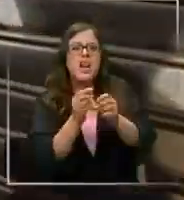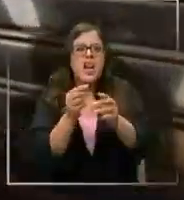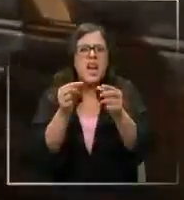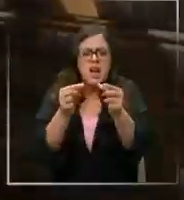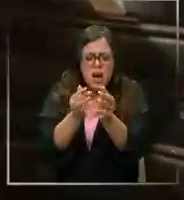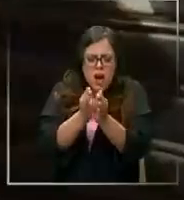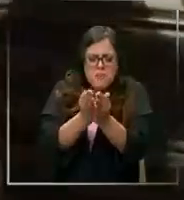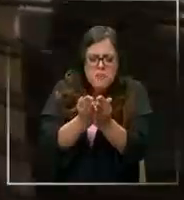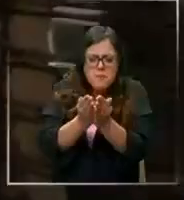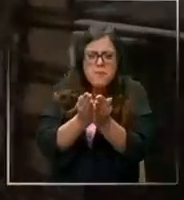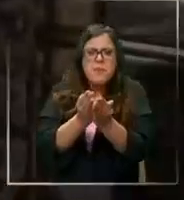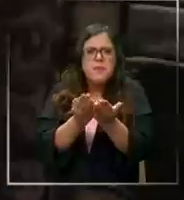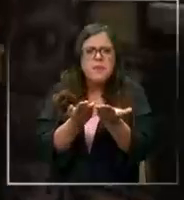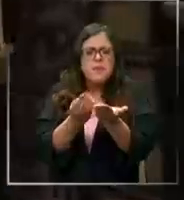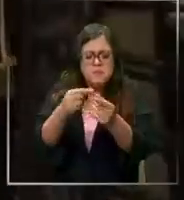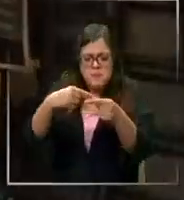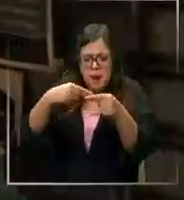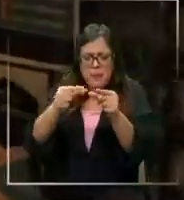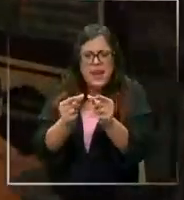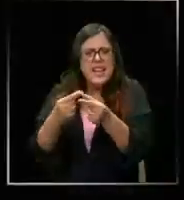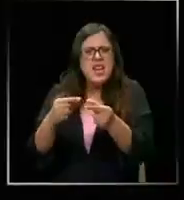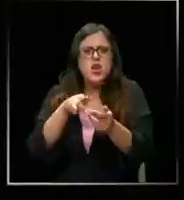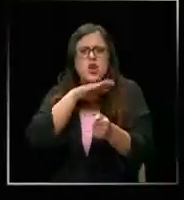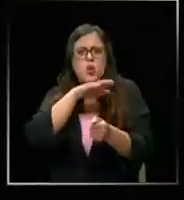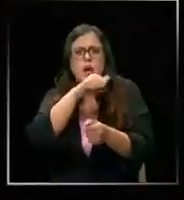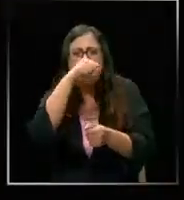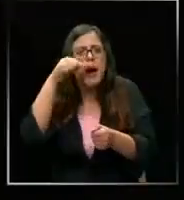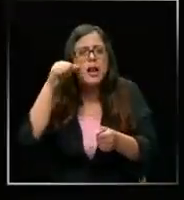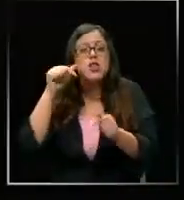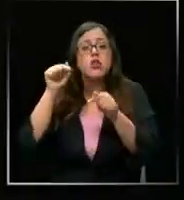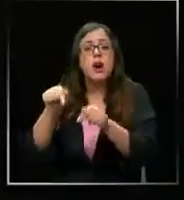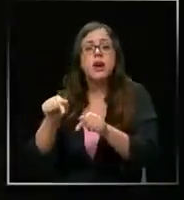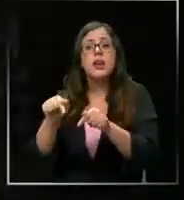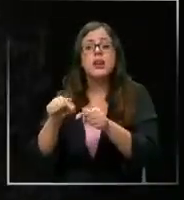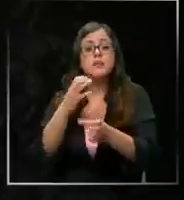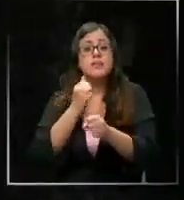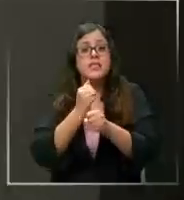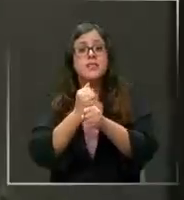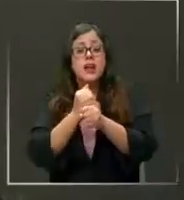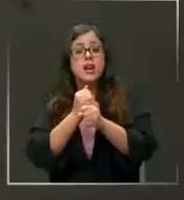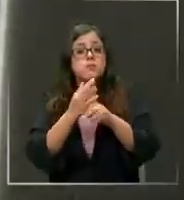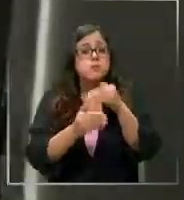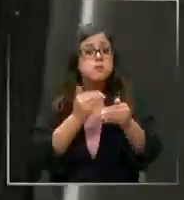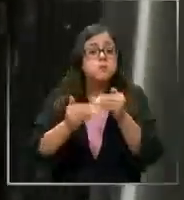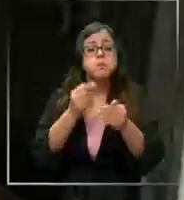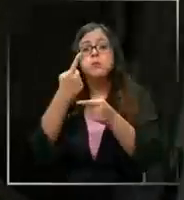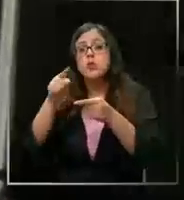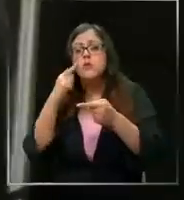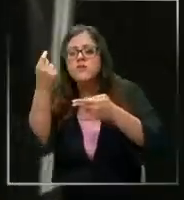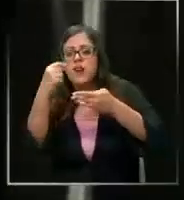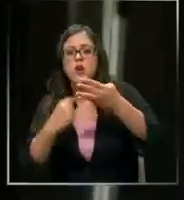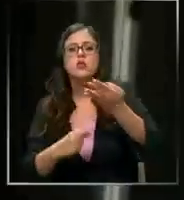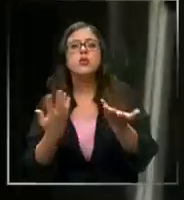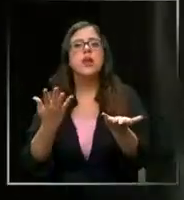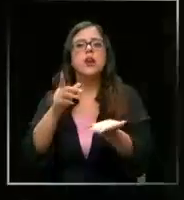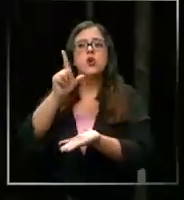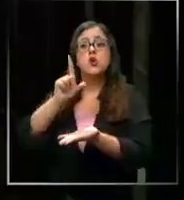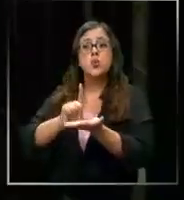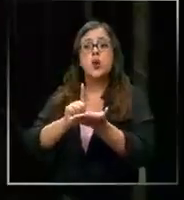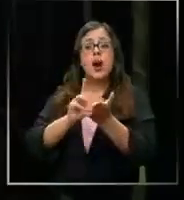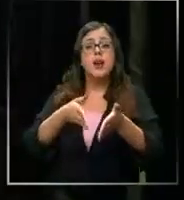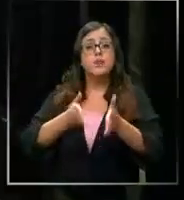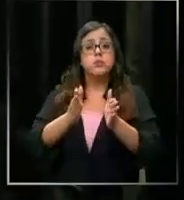similares a los que utilizan para la droga. Operativo en desarrollo, el siguiente paso, verificar en un CITE si están